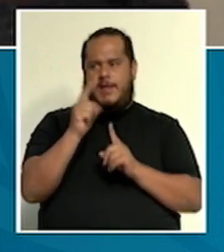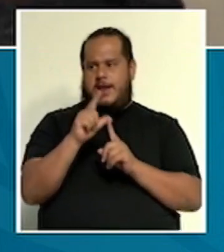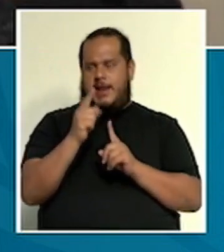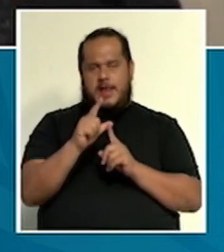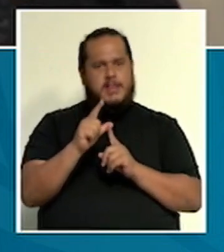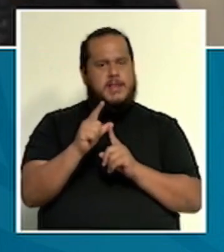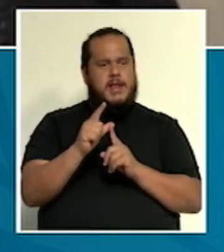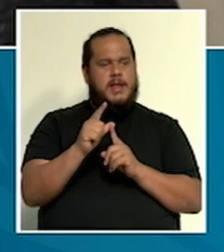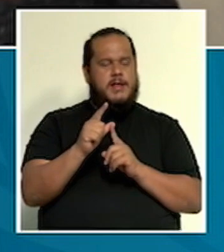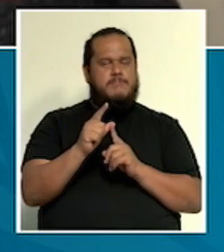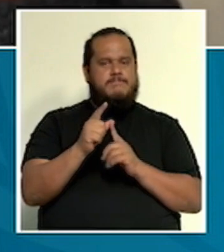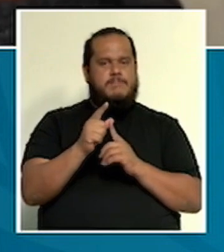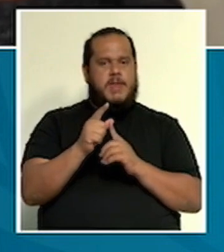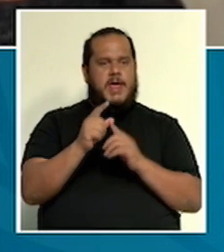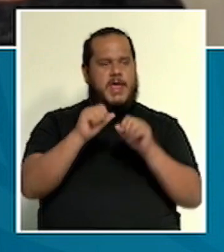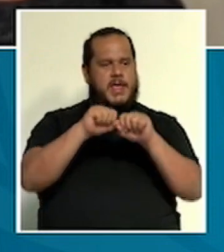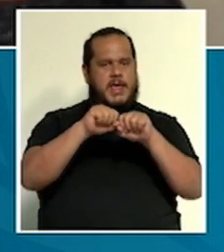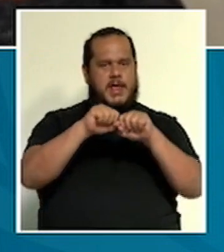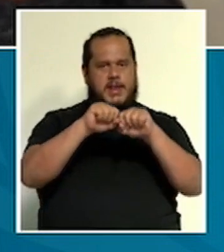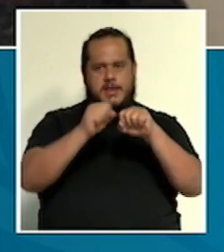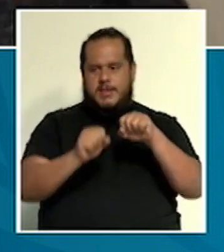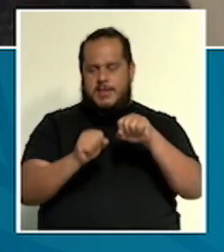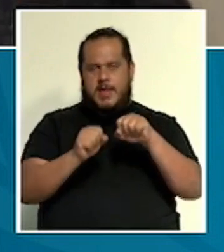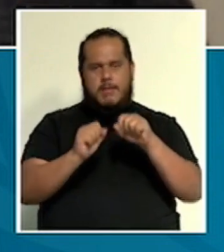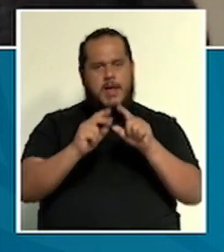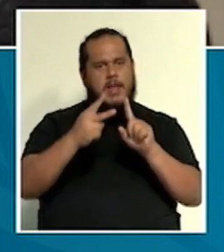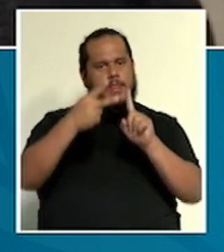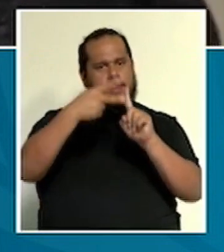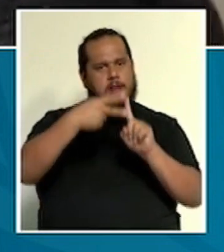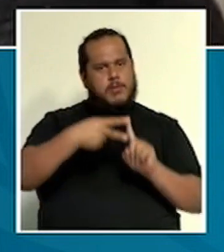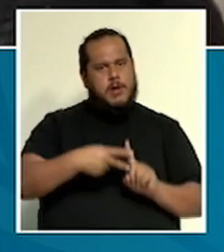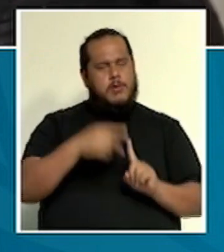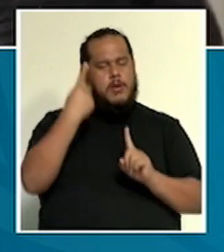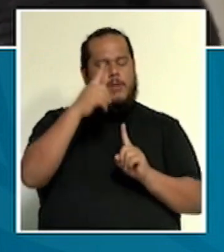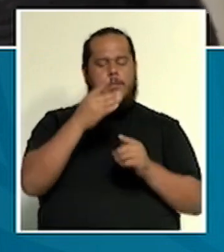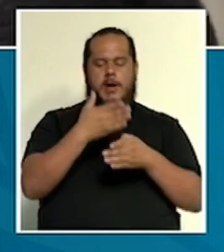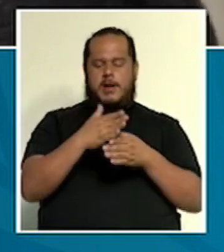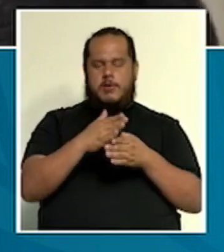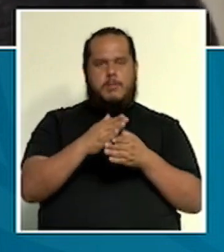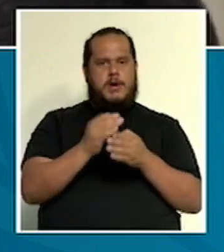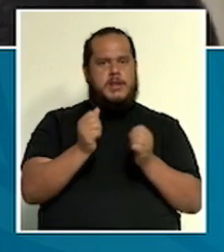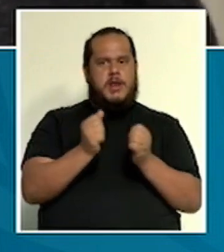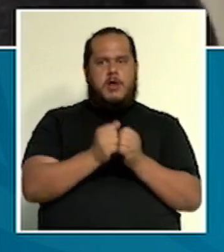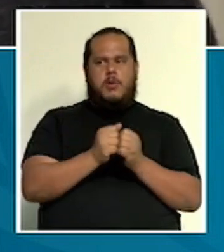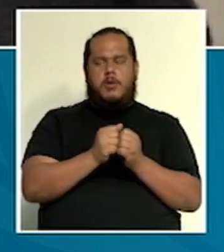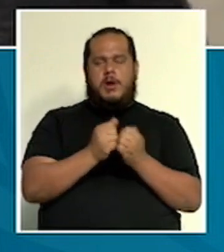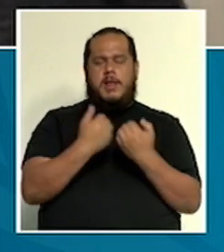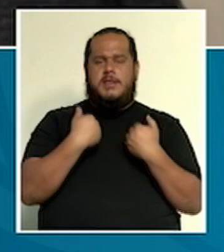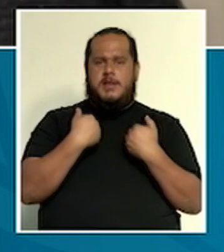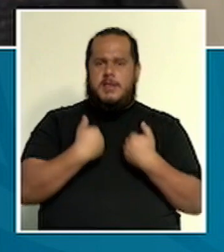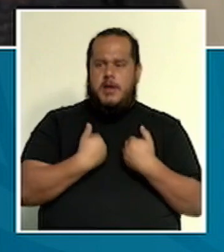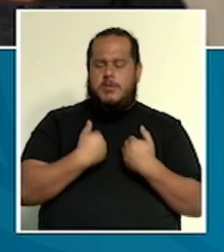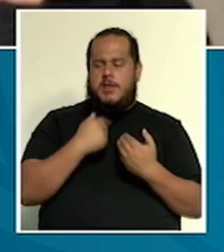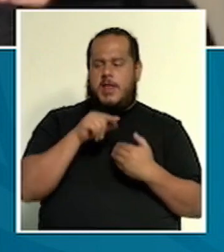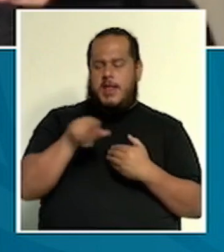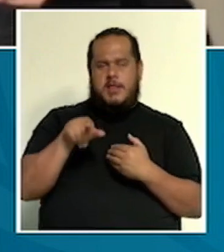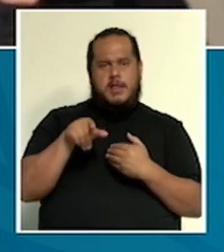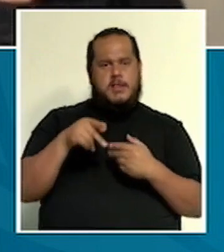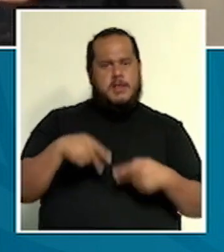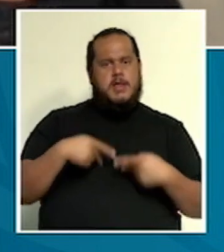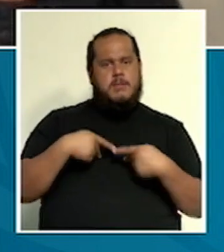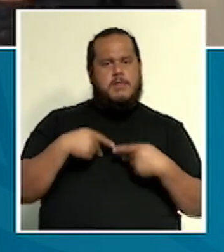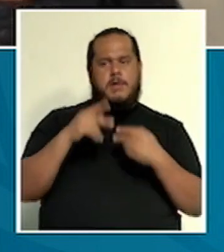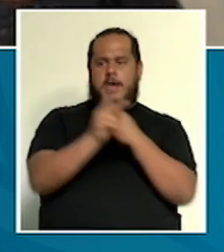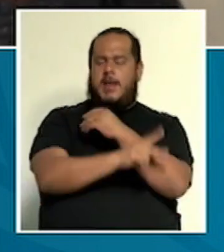el hospitalario esquema del vocablo, para compartir con las exhaustas, las que habitan el país de